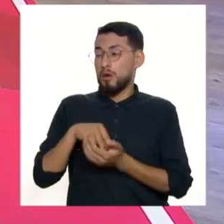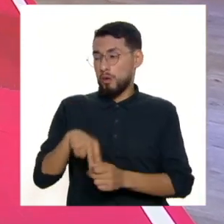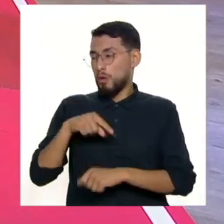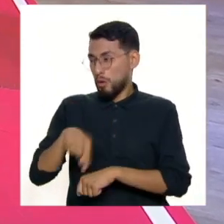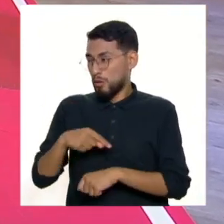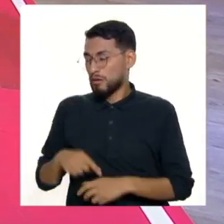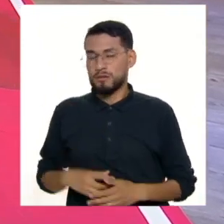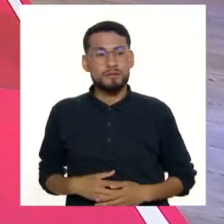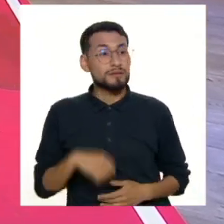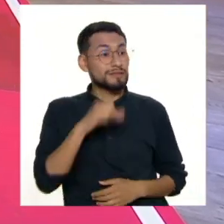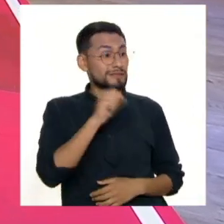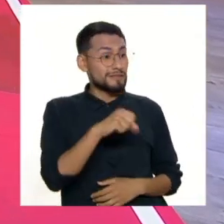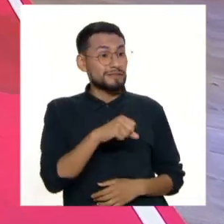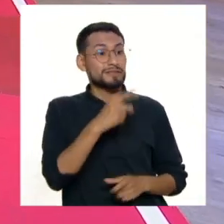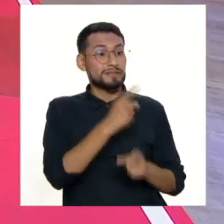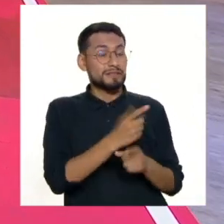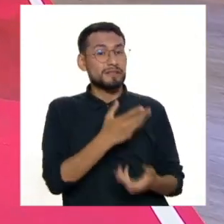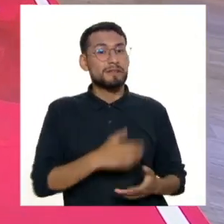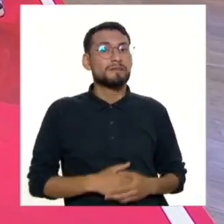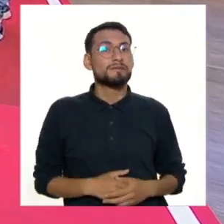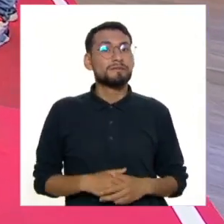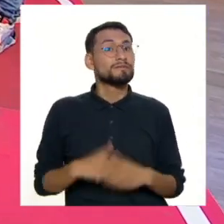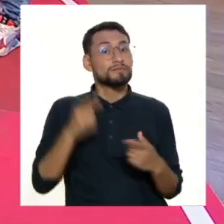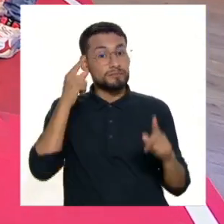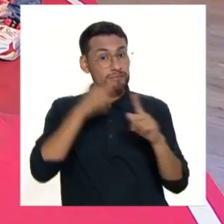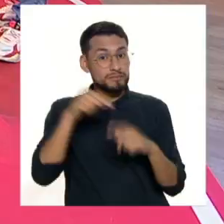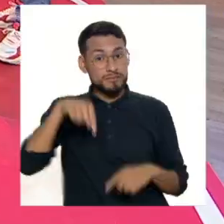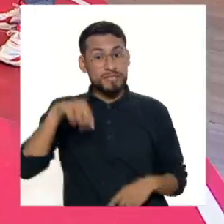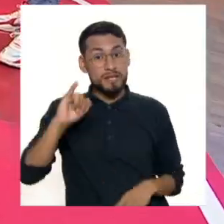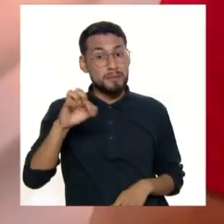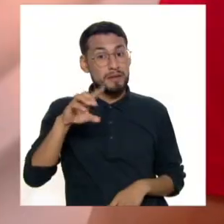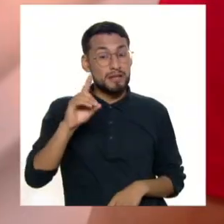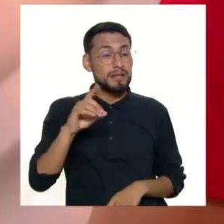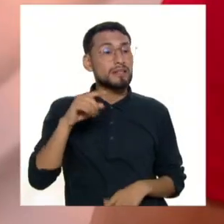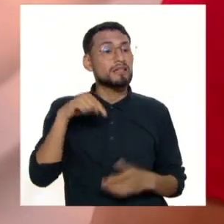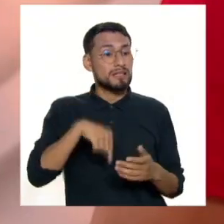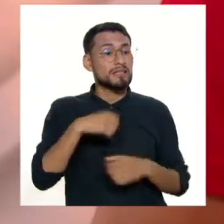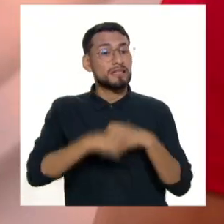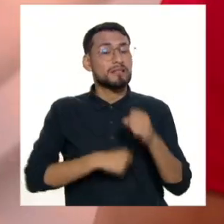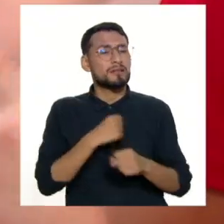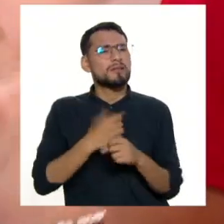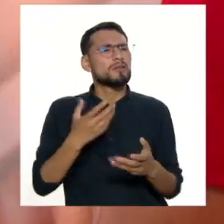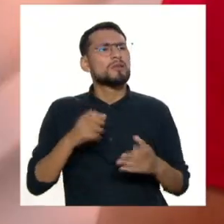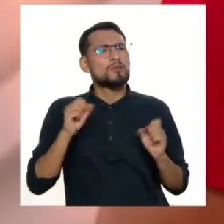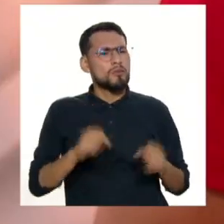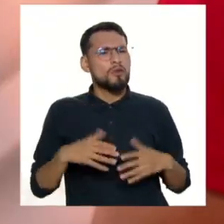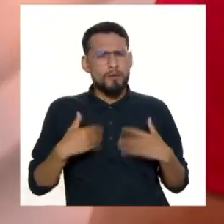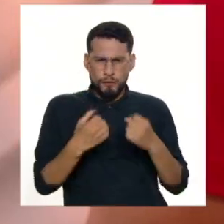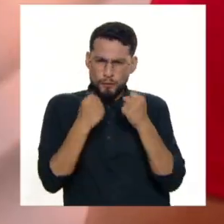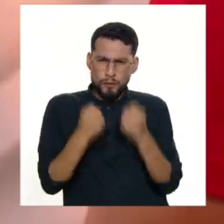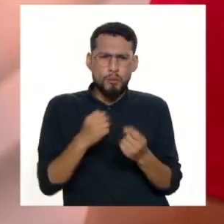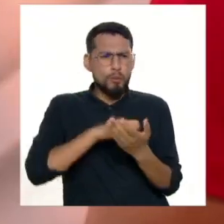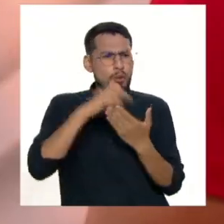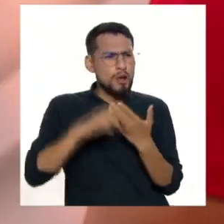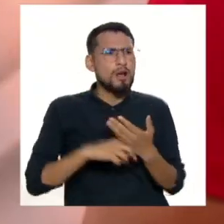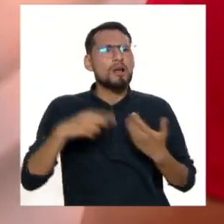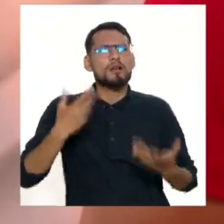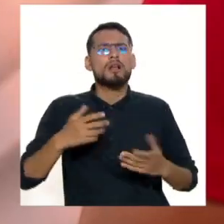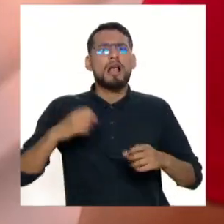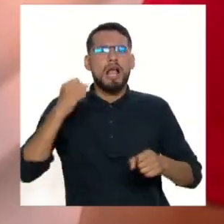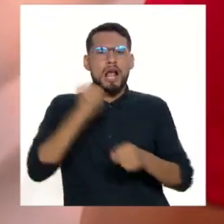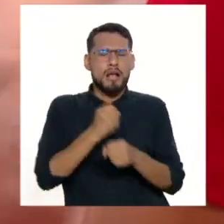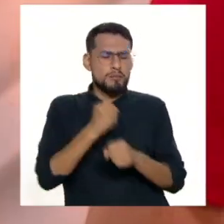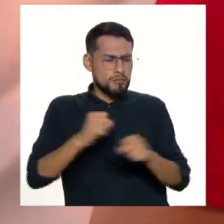¿no? Exacto, sí, justamente el objetivo del IPD este año es lanzar con mucha fuerza el programa de gimnasia